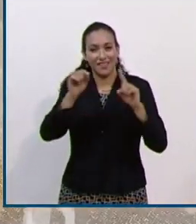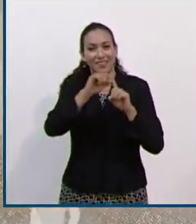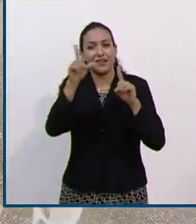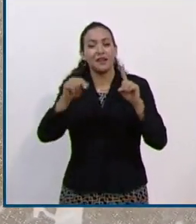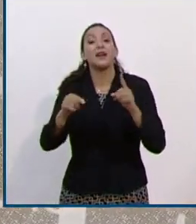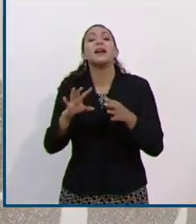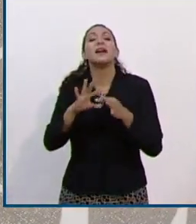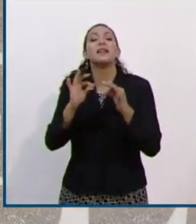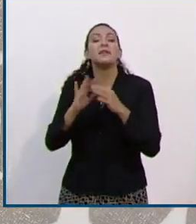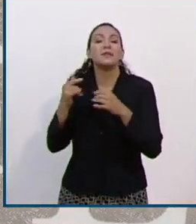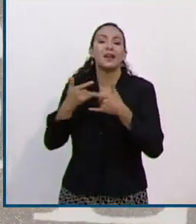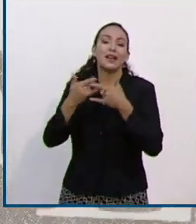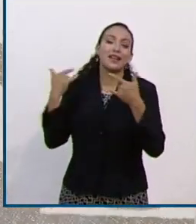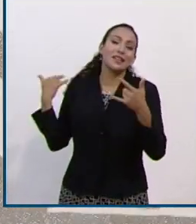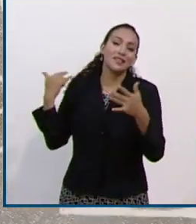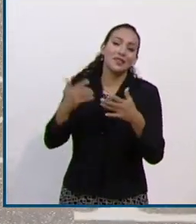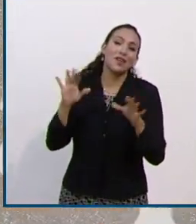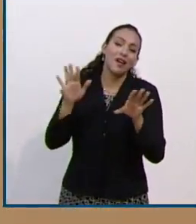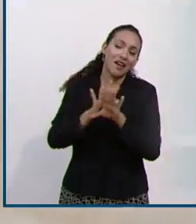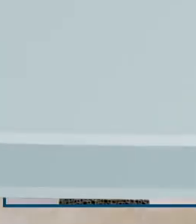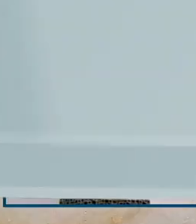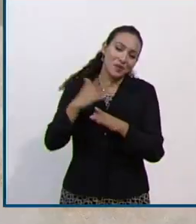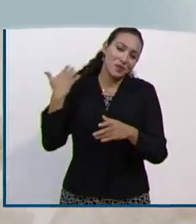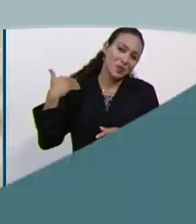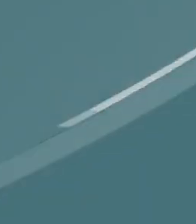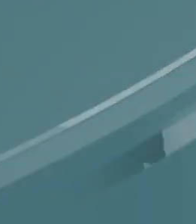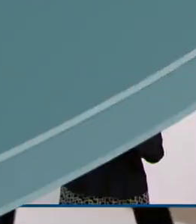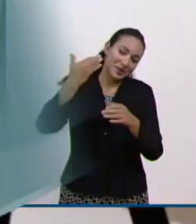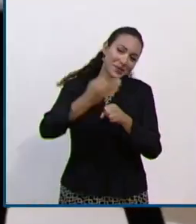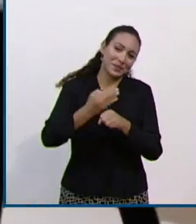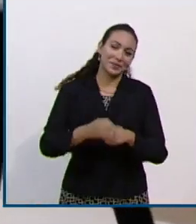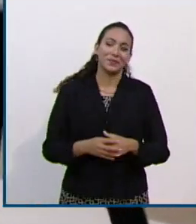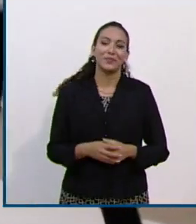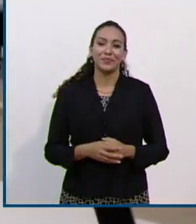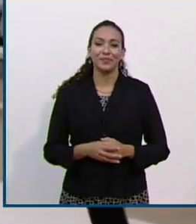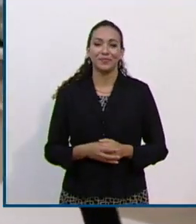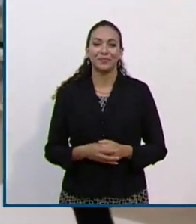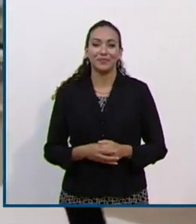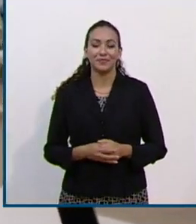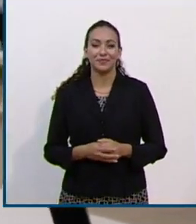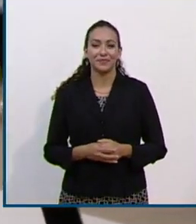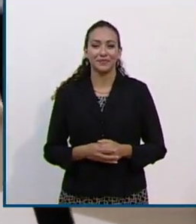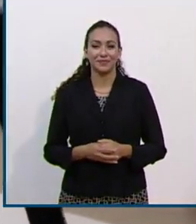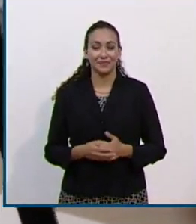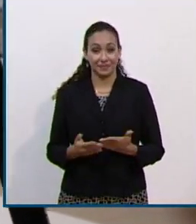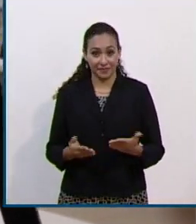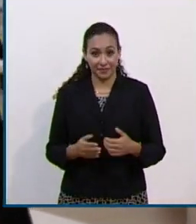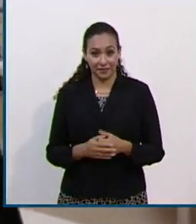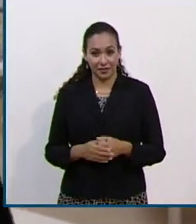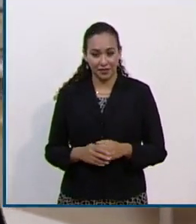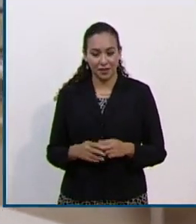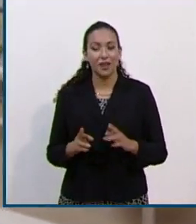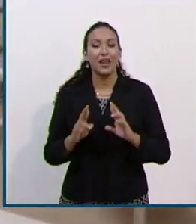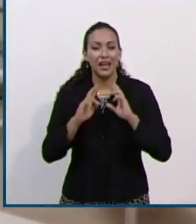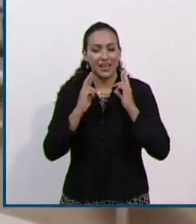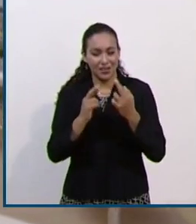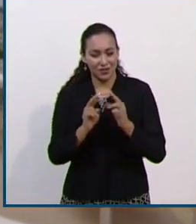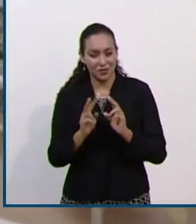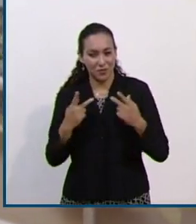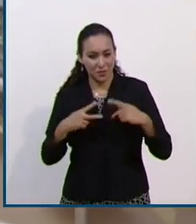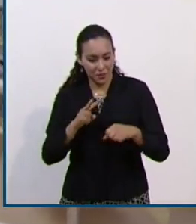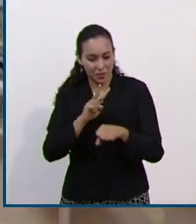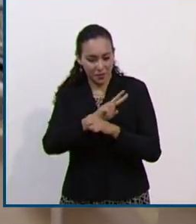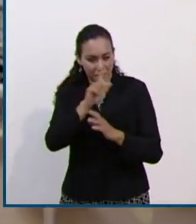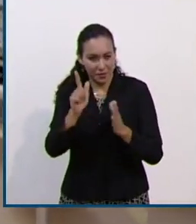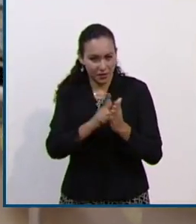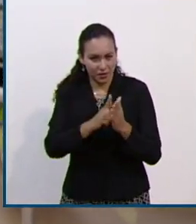evolución del máximo tribunal del país. El Consejo de la Judicatura Federal publicó la